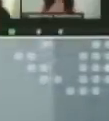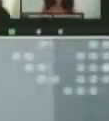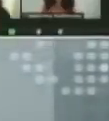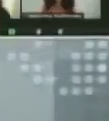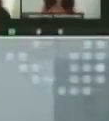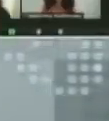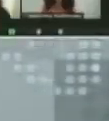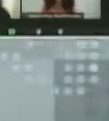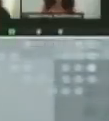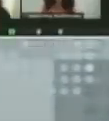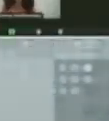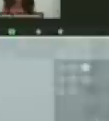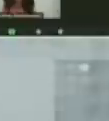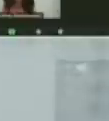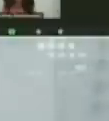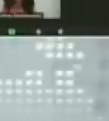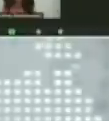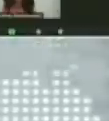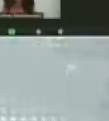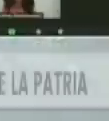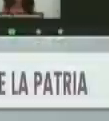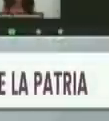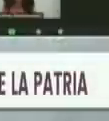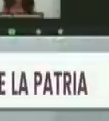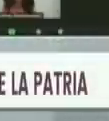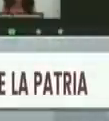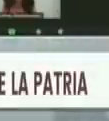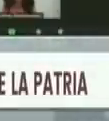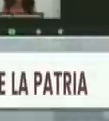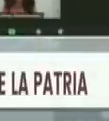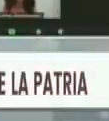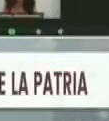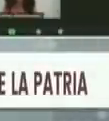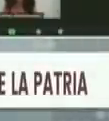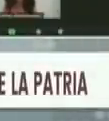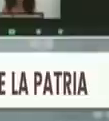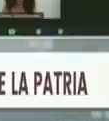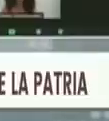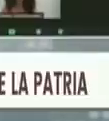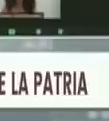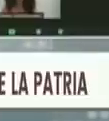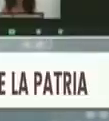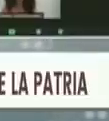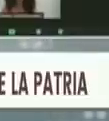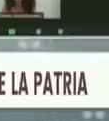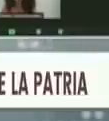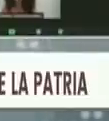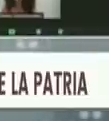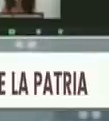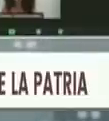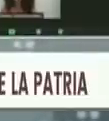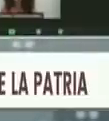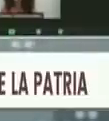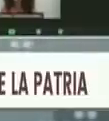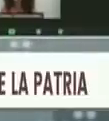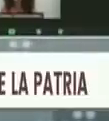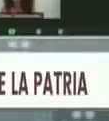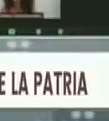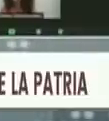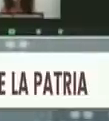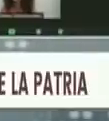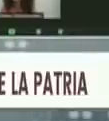Lara, Apure, Fenmesur, Yasmari Matute, Luisa Silva,